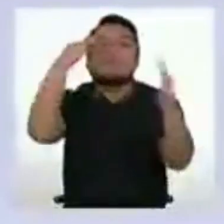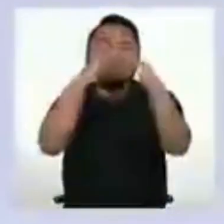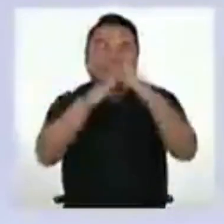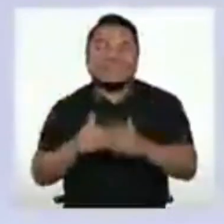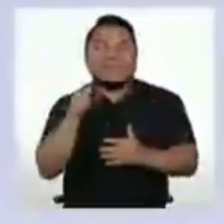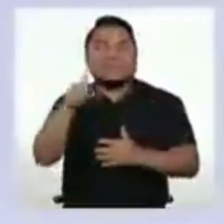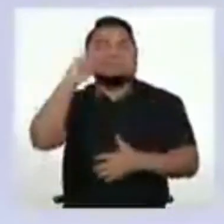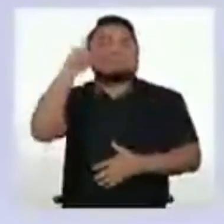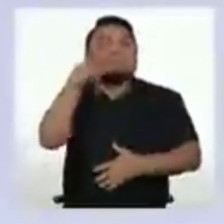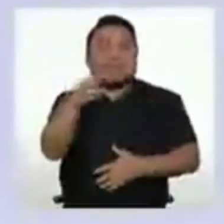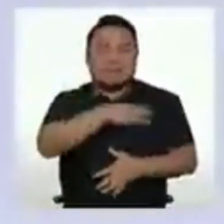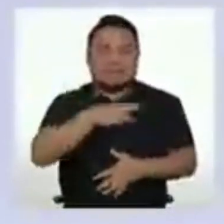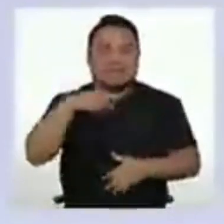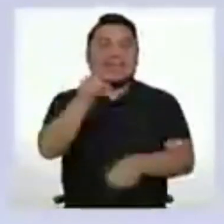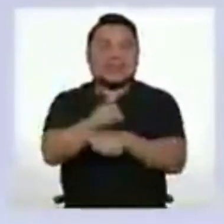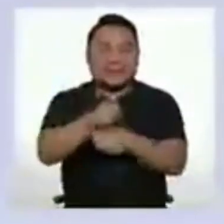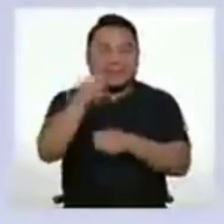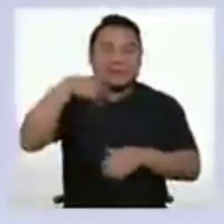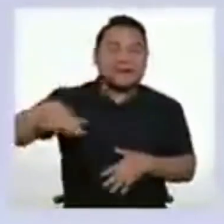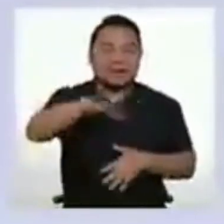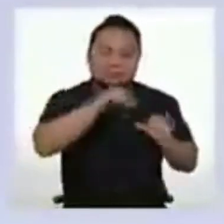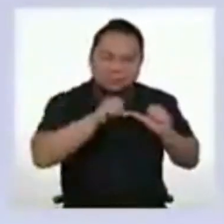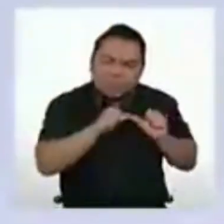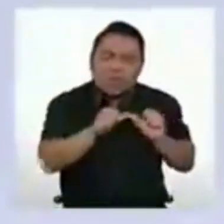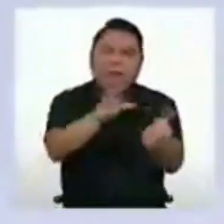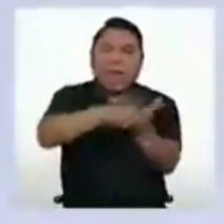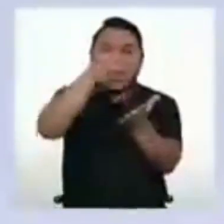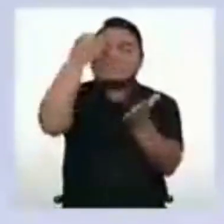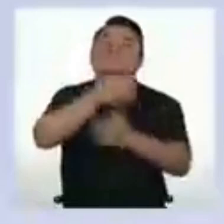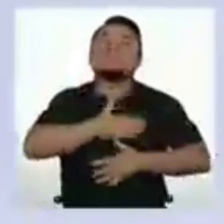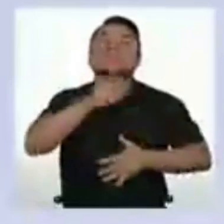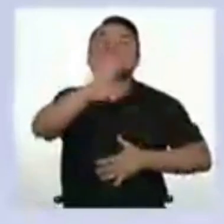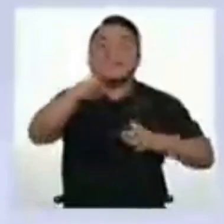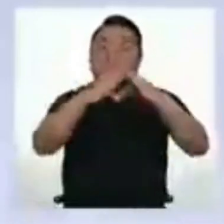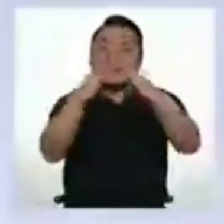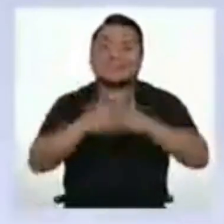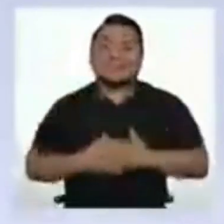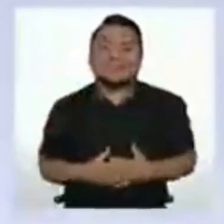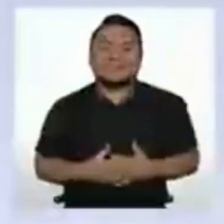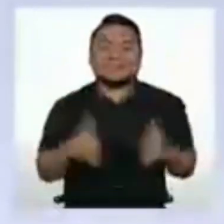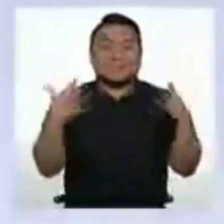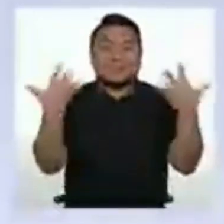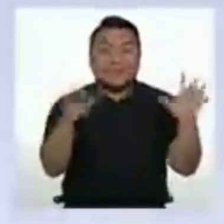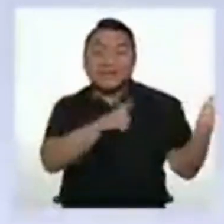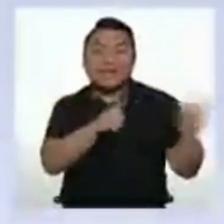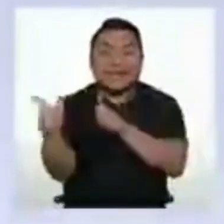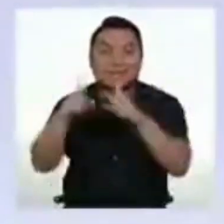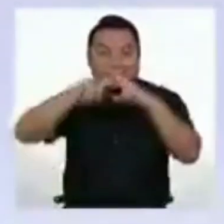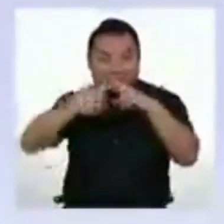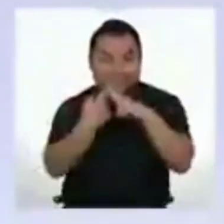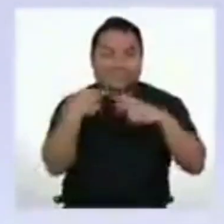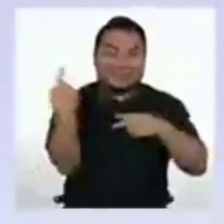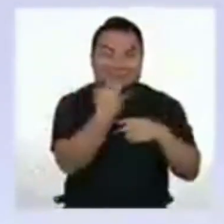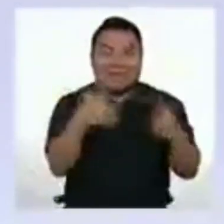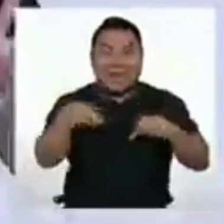Casa, una iniciativa del Ministerio de Educación para continuar aprendiendo de manera divertida desde sus hogares. Bueno, ¿están listos para comenzar con